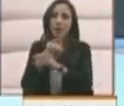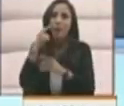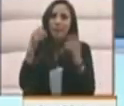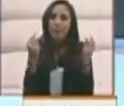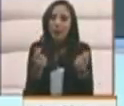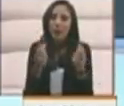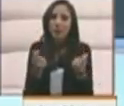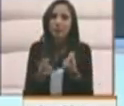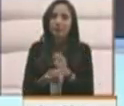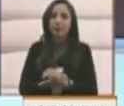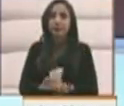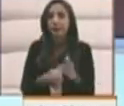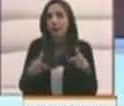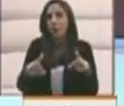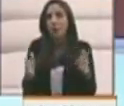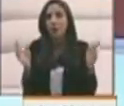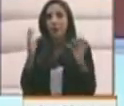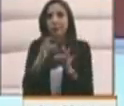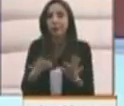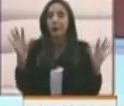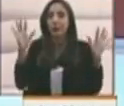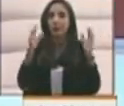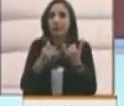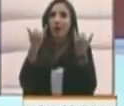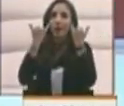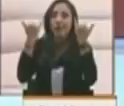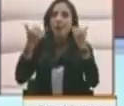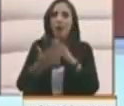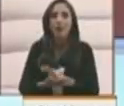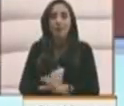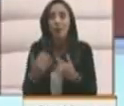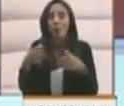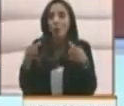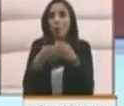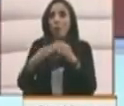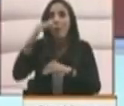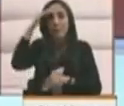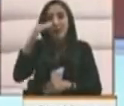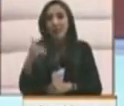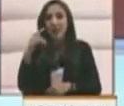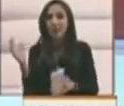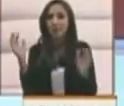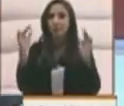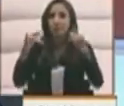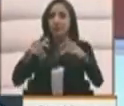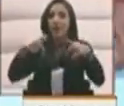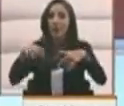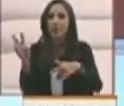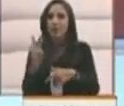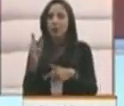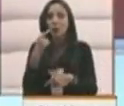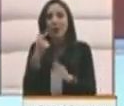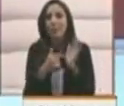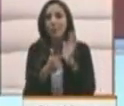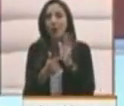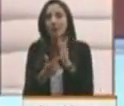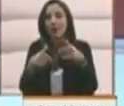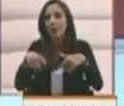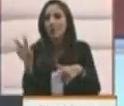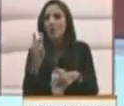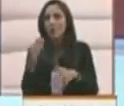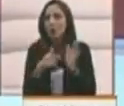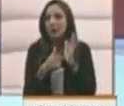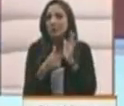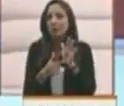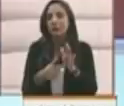Ya hoy, la lógica, la metodología del paramilitarismo colombiano no solamente llega a Venezuela, no